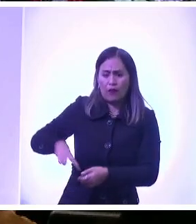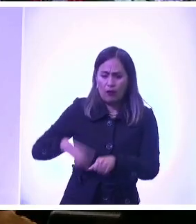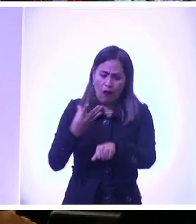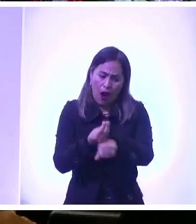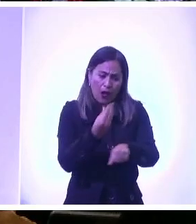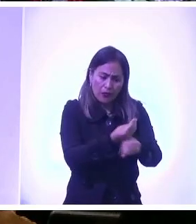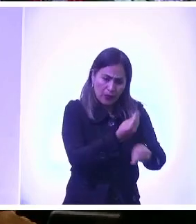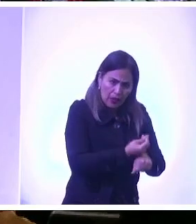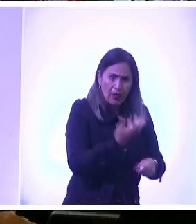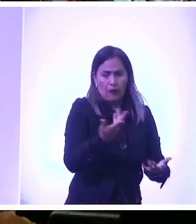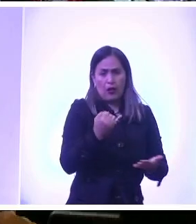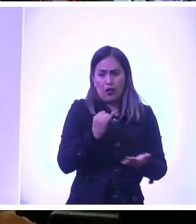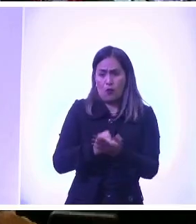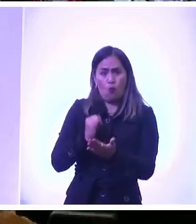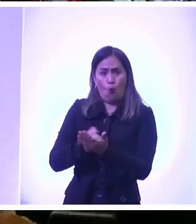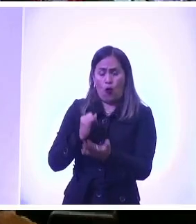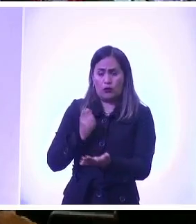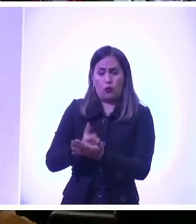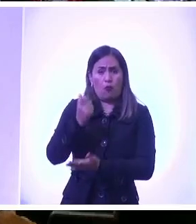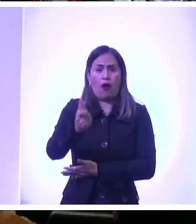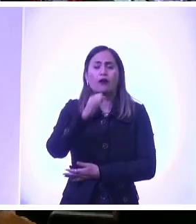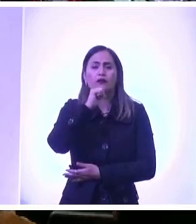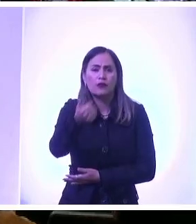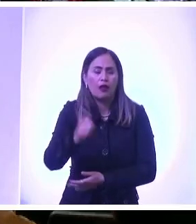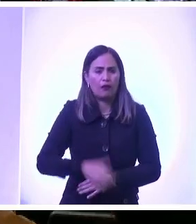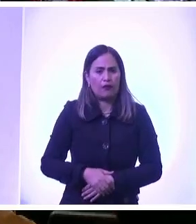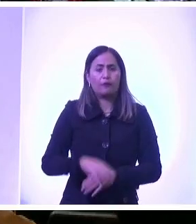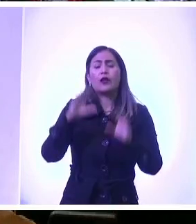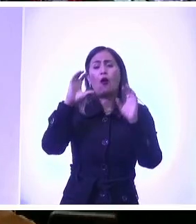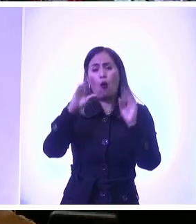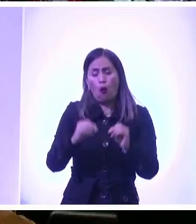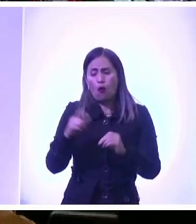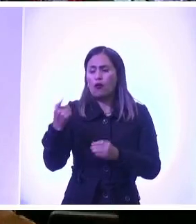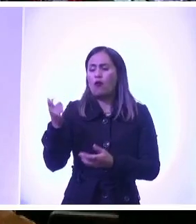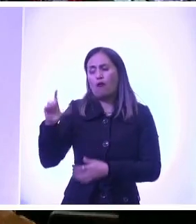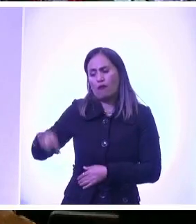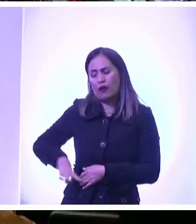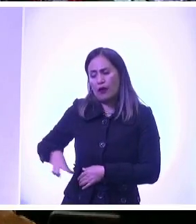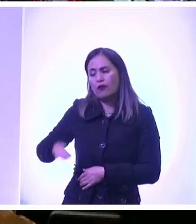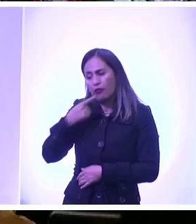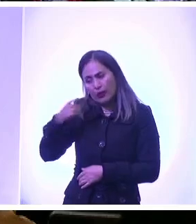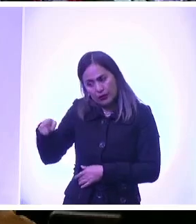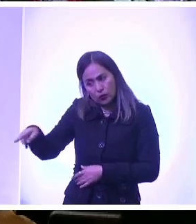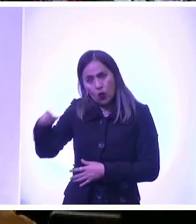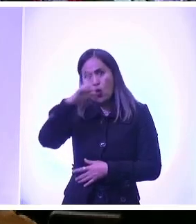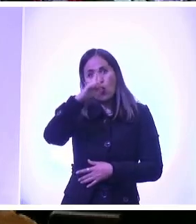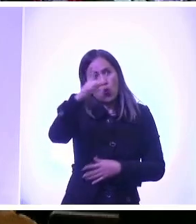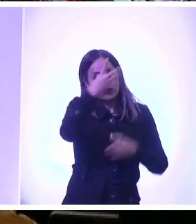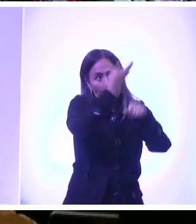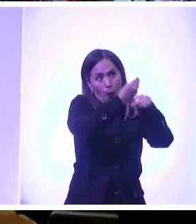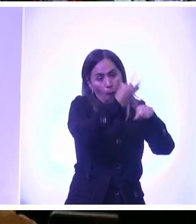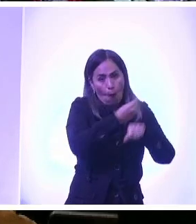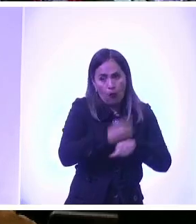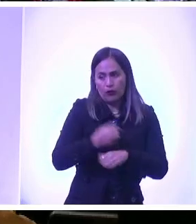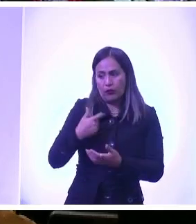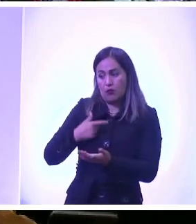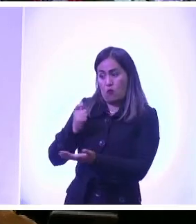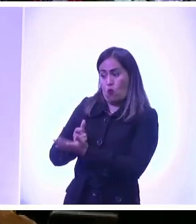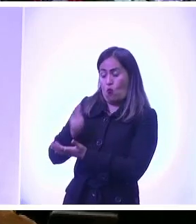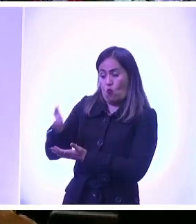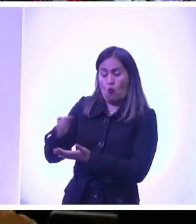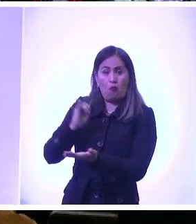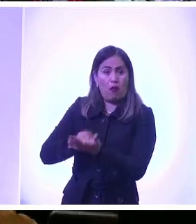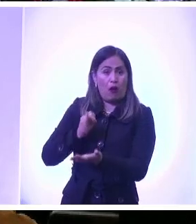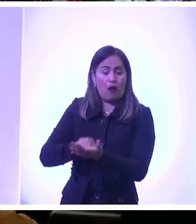pagamos impuestos cómo le podemos decir al gobierno arréglame la luminaria si no pagamos impuestos Ahora yo les pregunto a ustedes